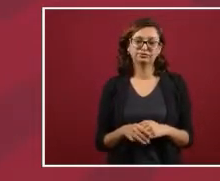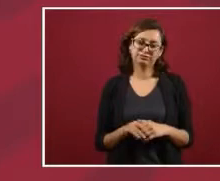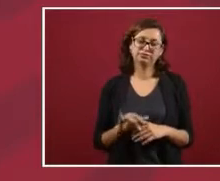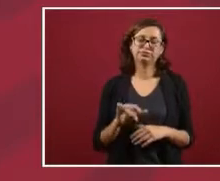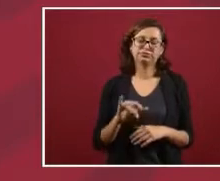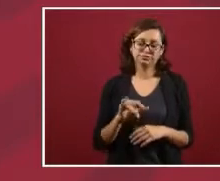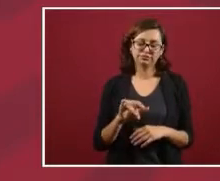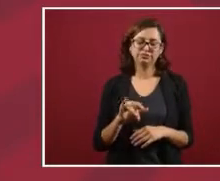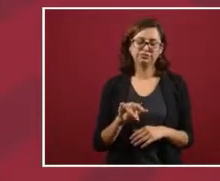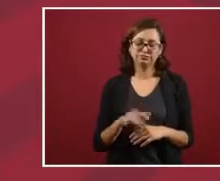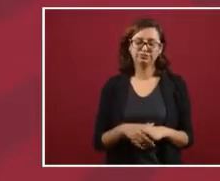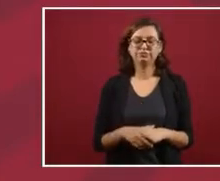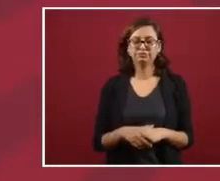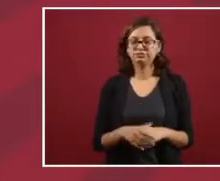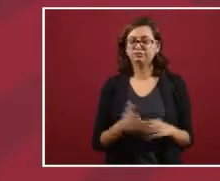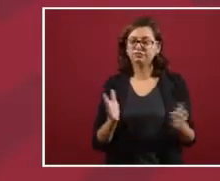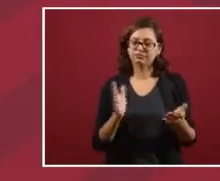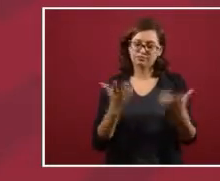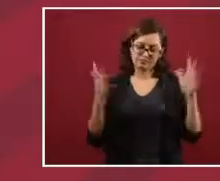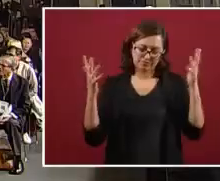Sí. No, un aplauso.